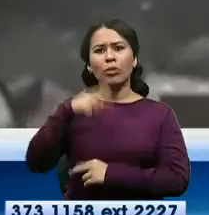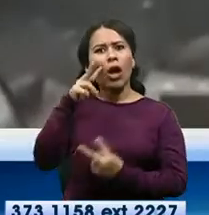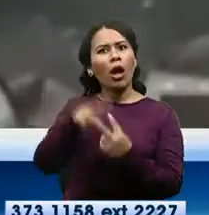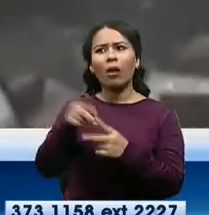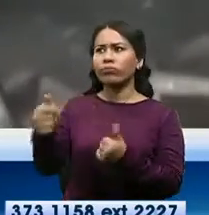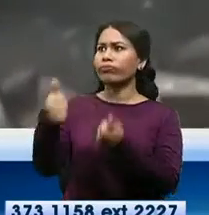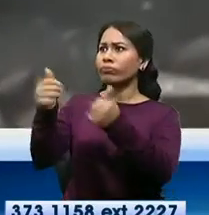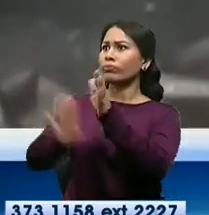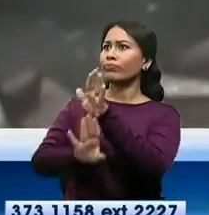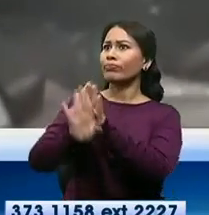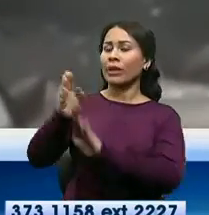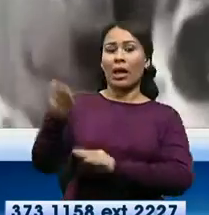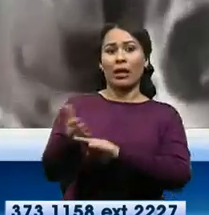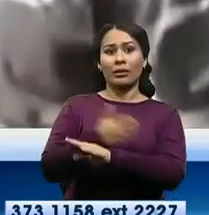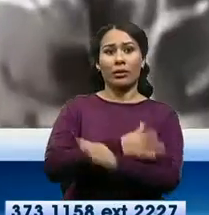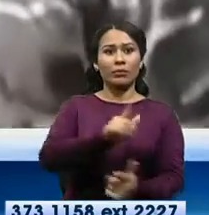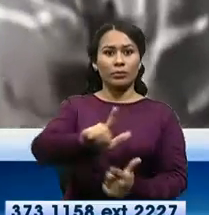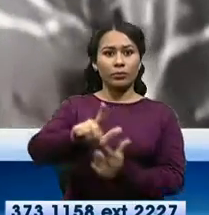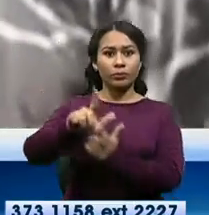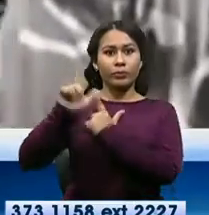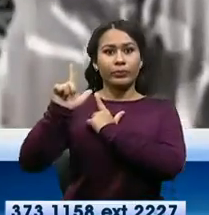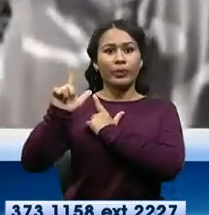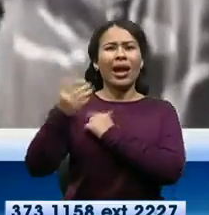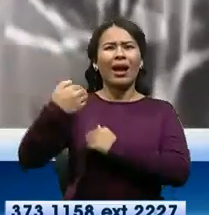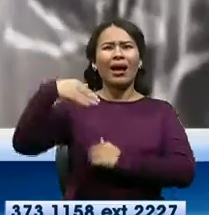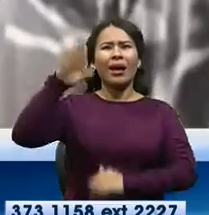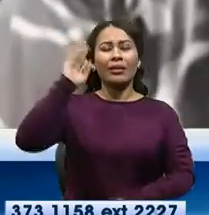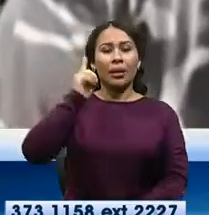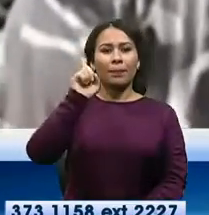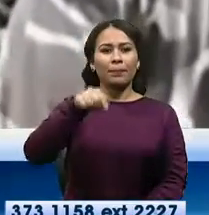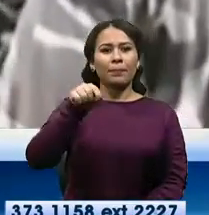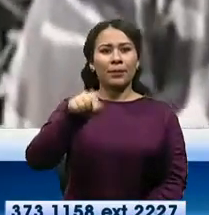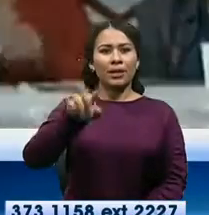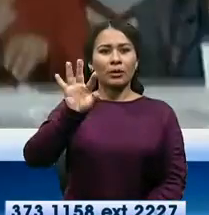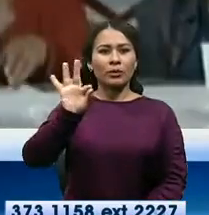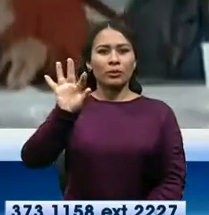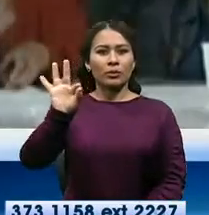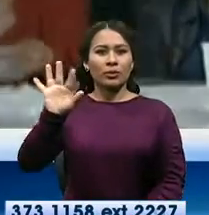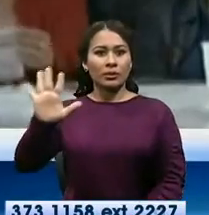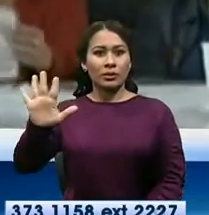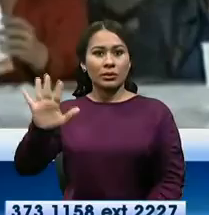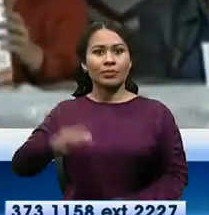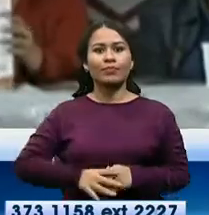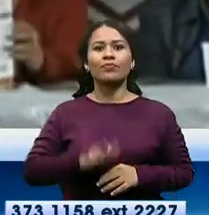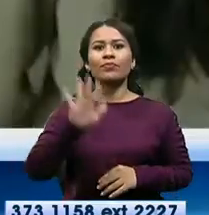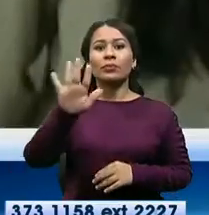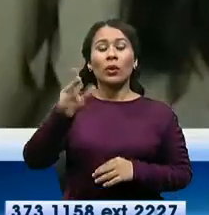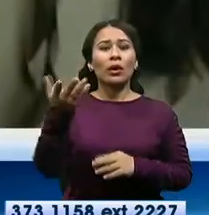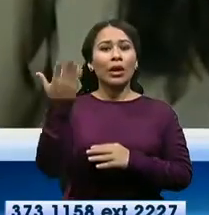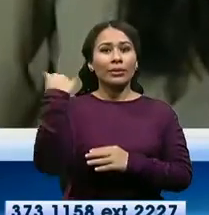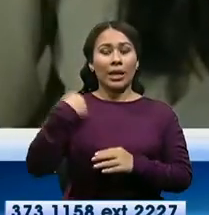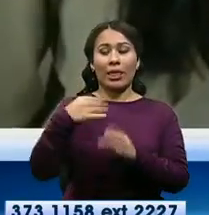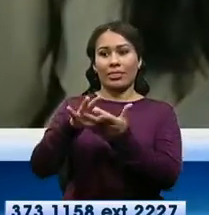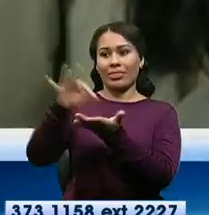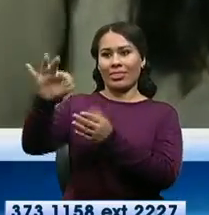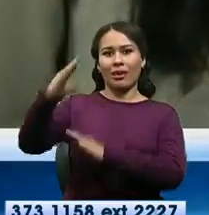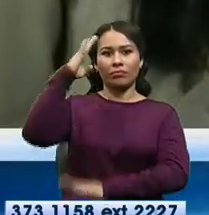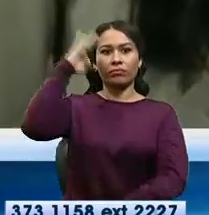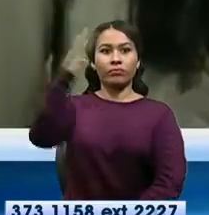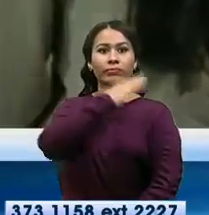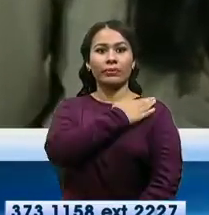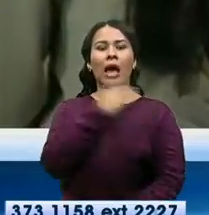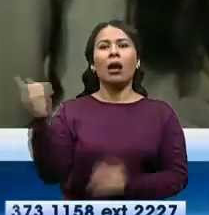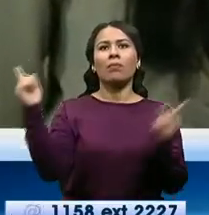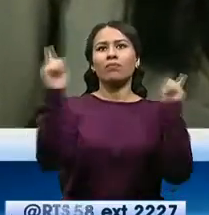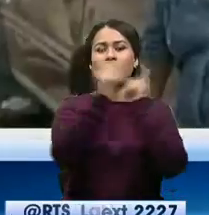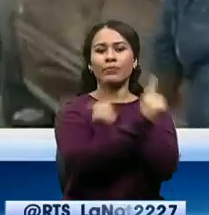del ejército en el conflicto del Alto Cenepe en 1995. Una vez que dejó la milicia, decidió incursionar en la